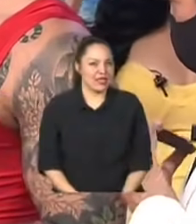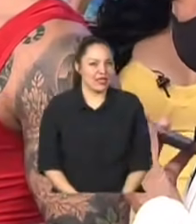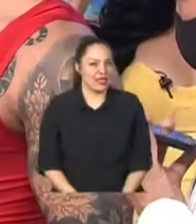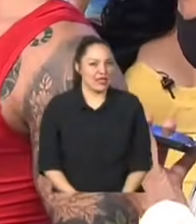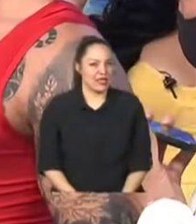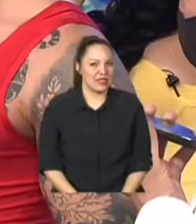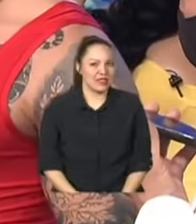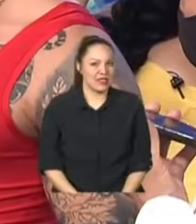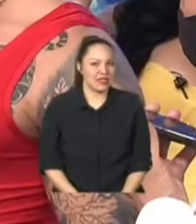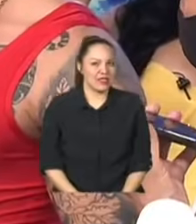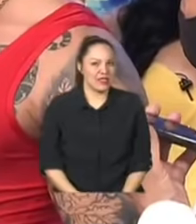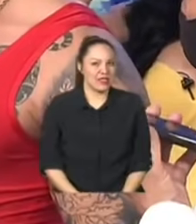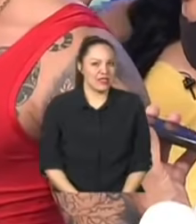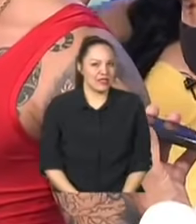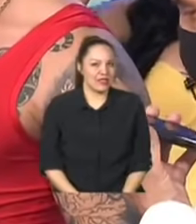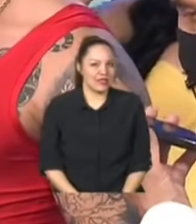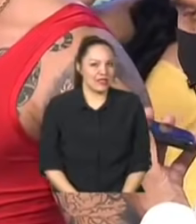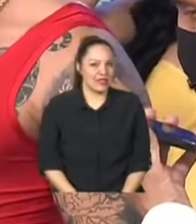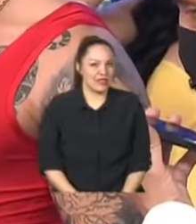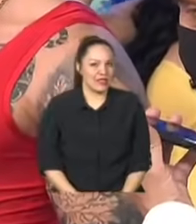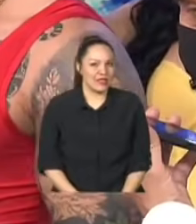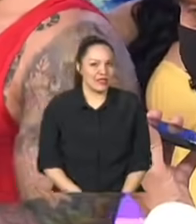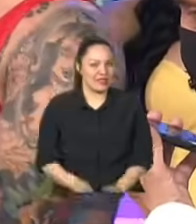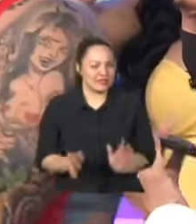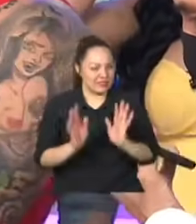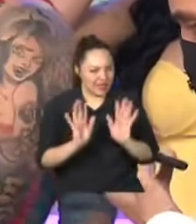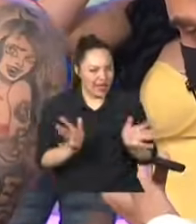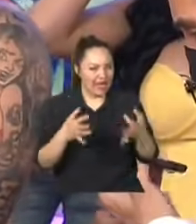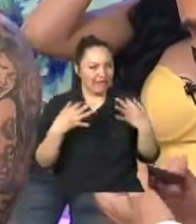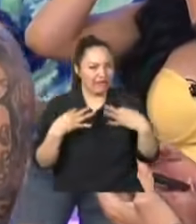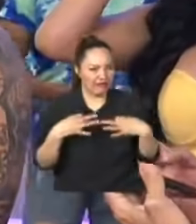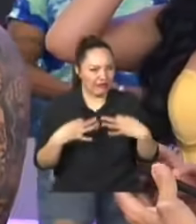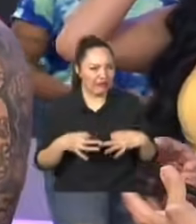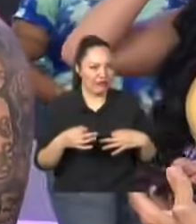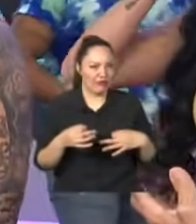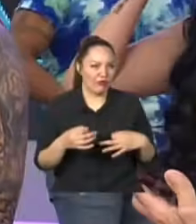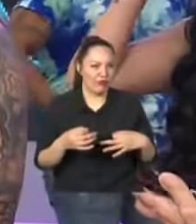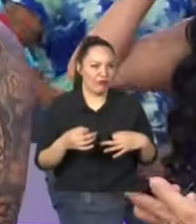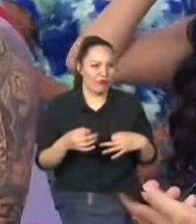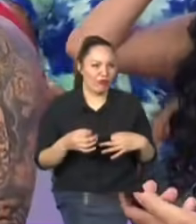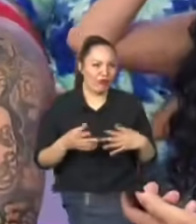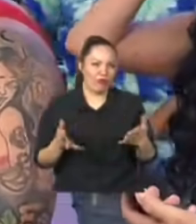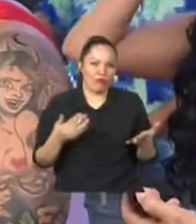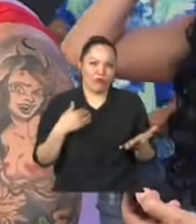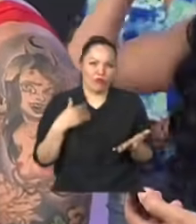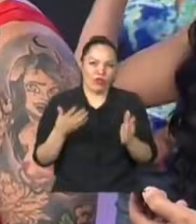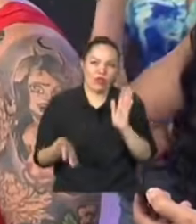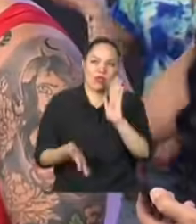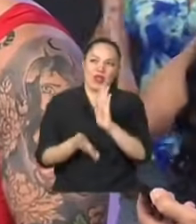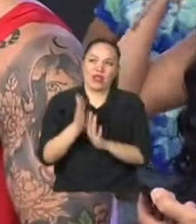Cumple, pero no la lleves donde te la llevas. ¿A dónde? Pues, ¿cómo que a dónde? ¿Quieres?